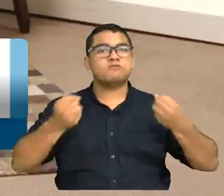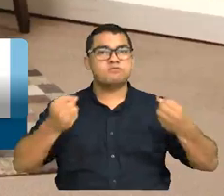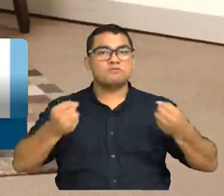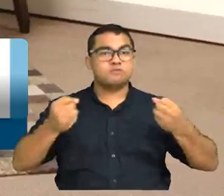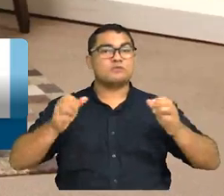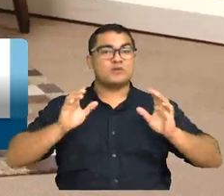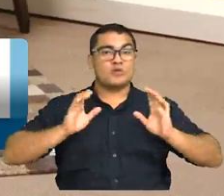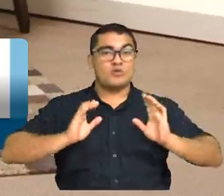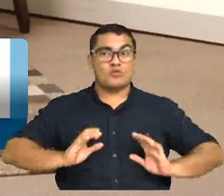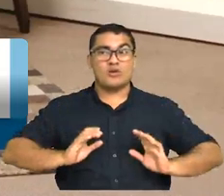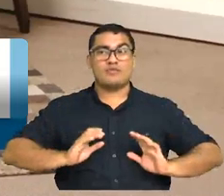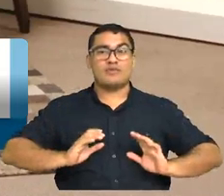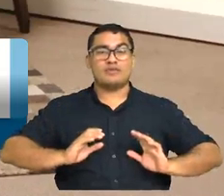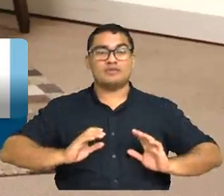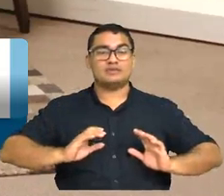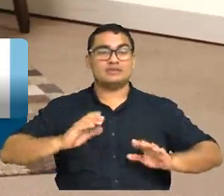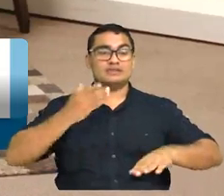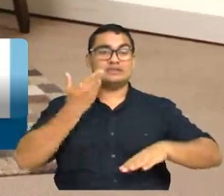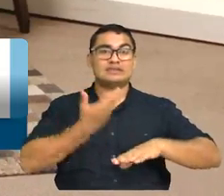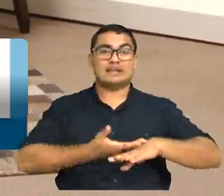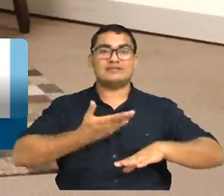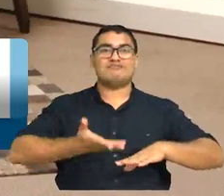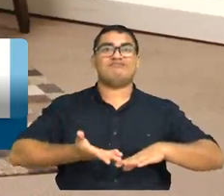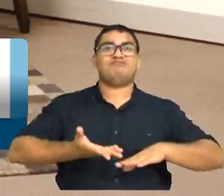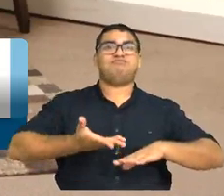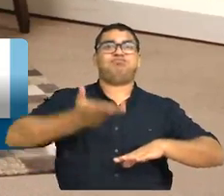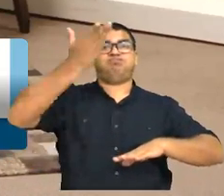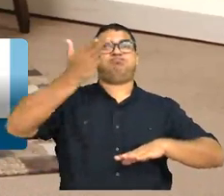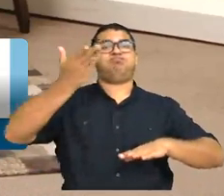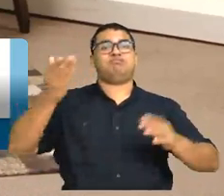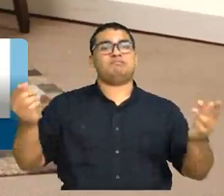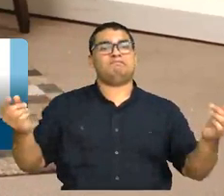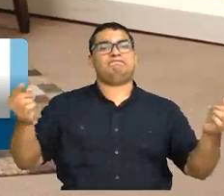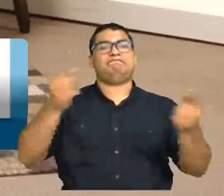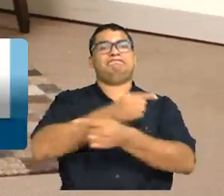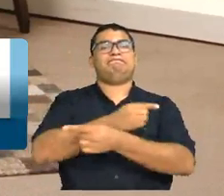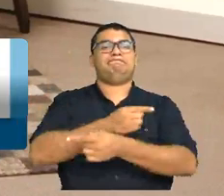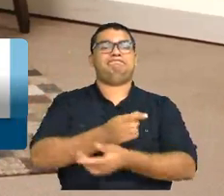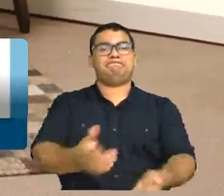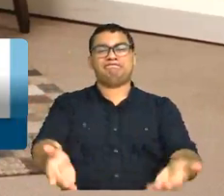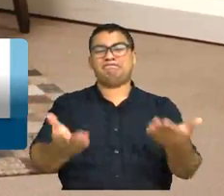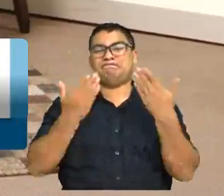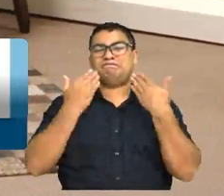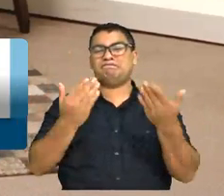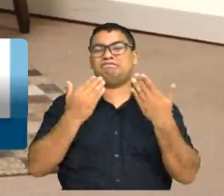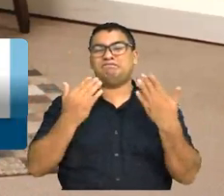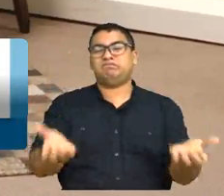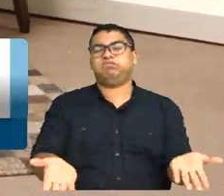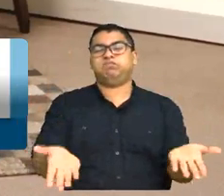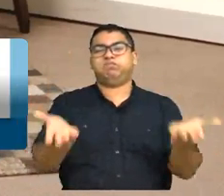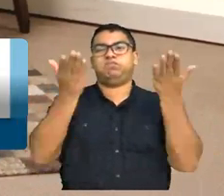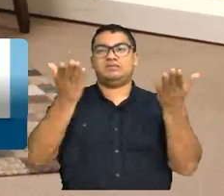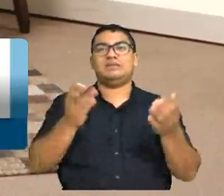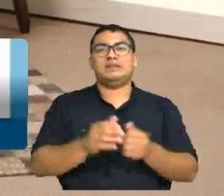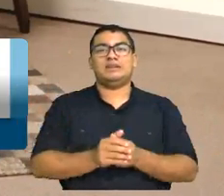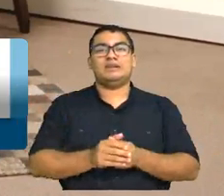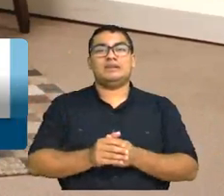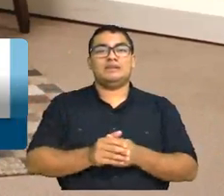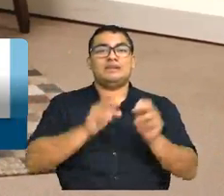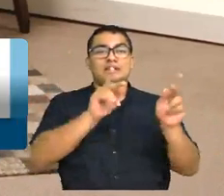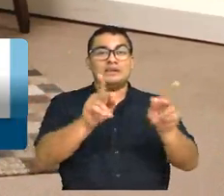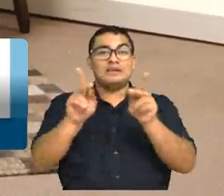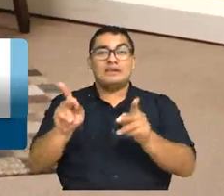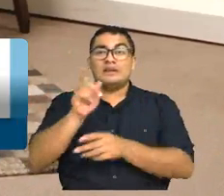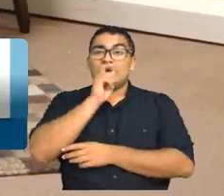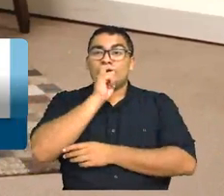temperatura corporal que conlleva a un golpe de calor. Ah, eso es importante. Está de moda eso, ir al gimnasio, doctor,